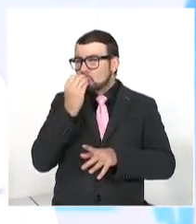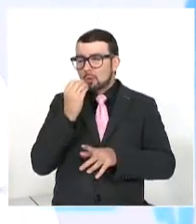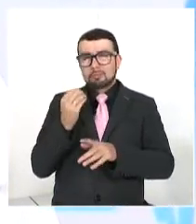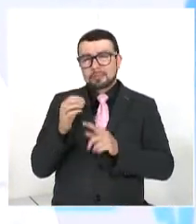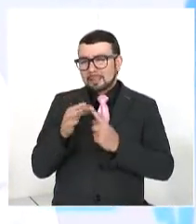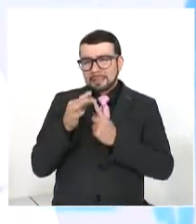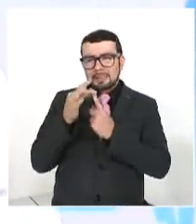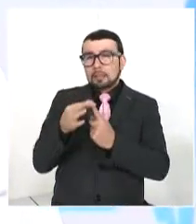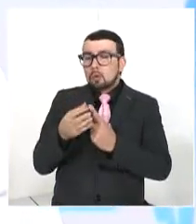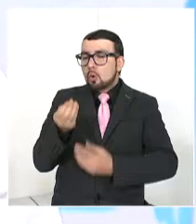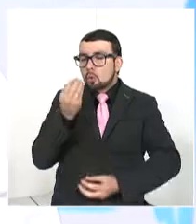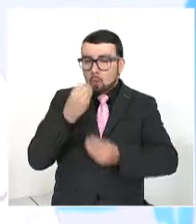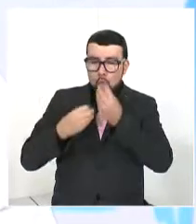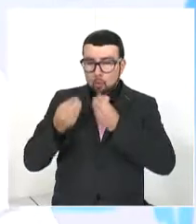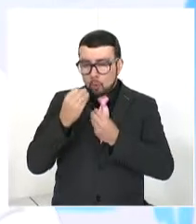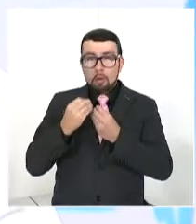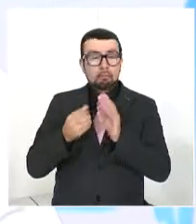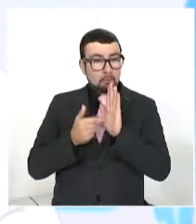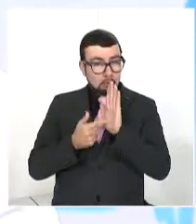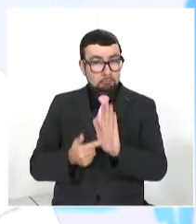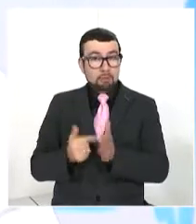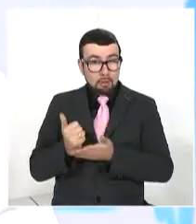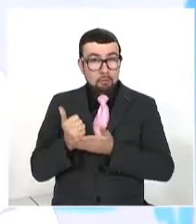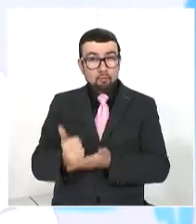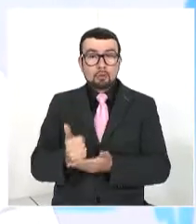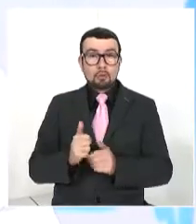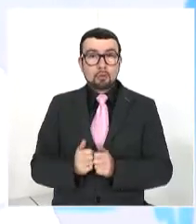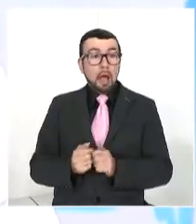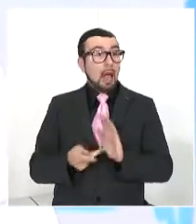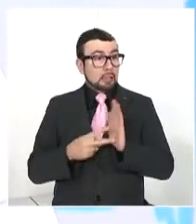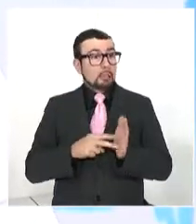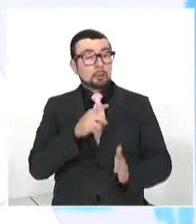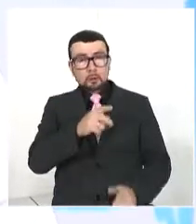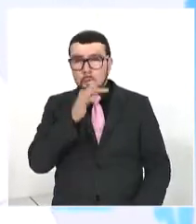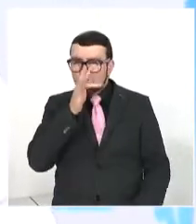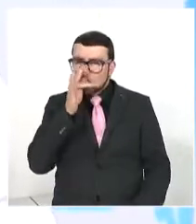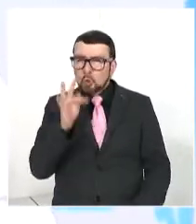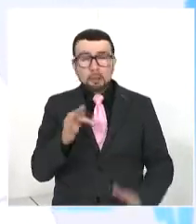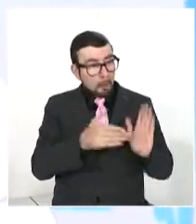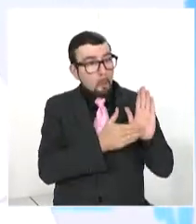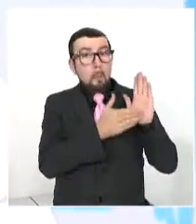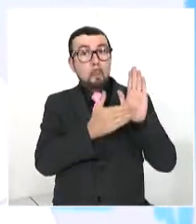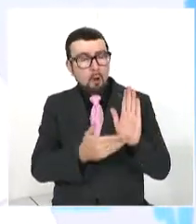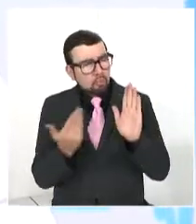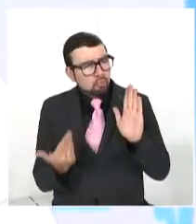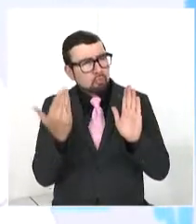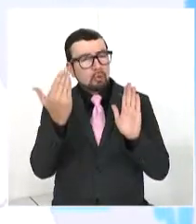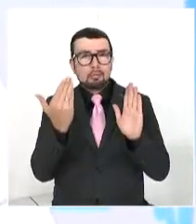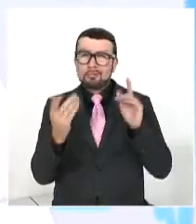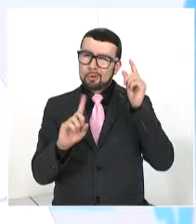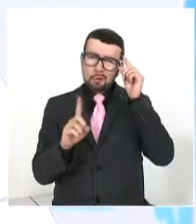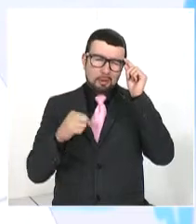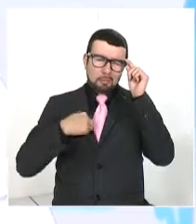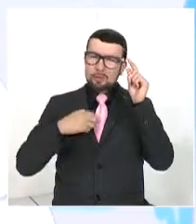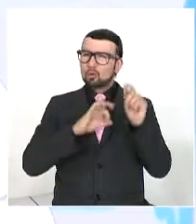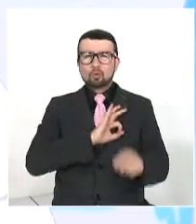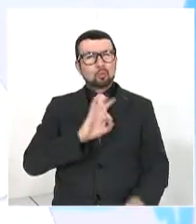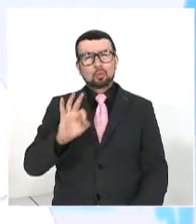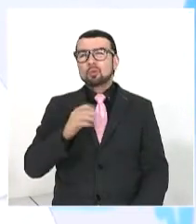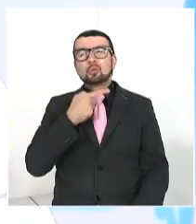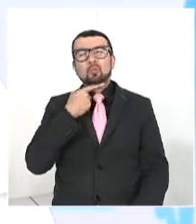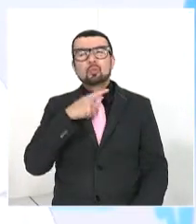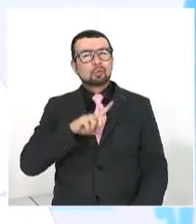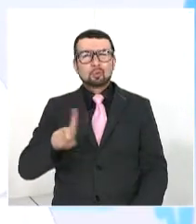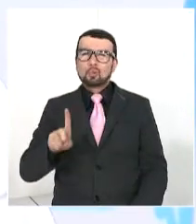pues este es un simple ejemplo. No quiero que esto lo vean como un testimonio. A mí no me gusta, nunca traigo un testimonio a estos